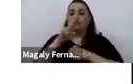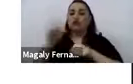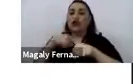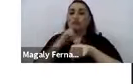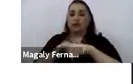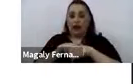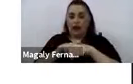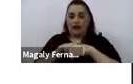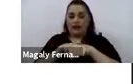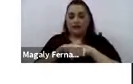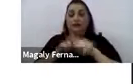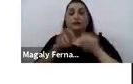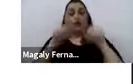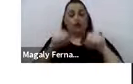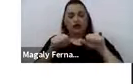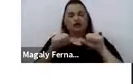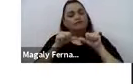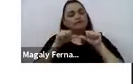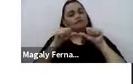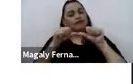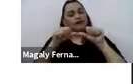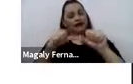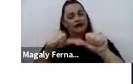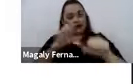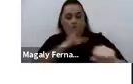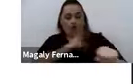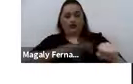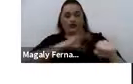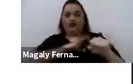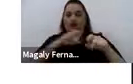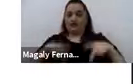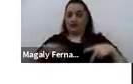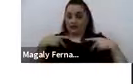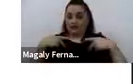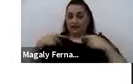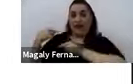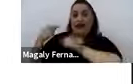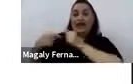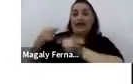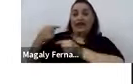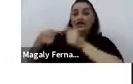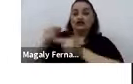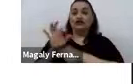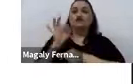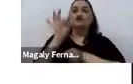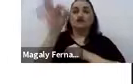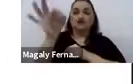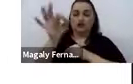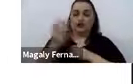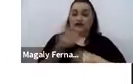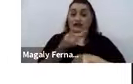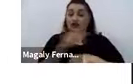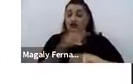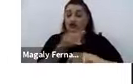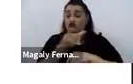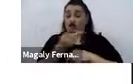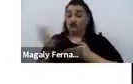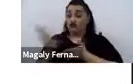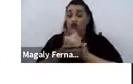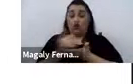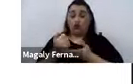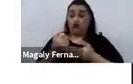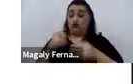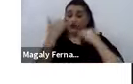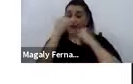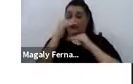y por lo tanto preserva las condiciones de vida de las generaciones venideras. Esos dos recursos limitados, económicos